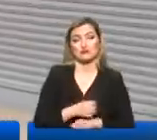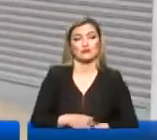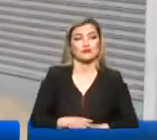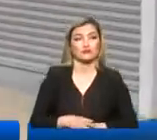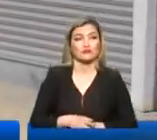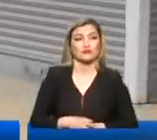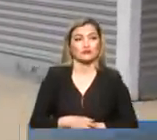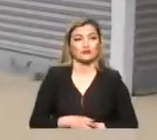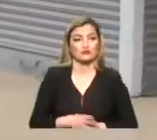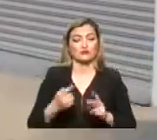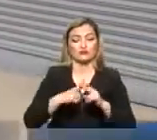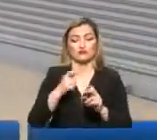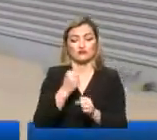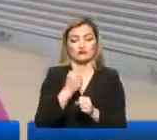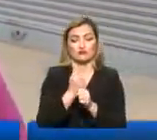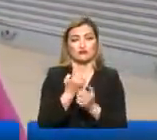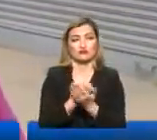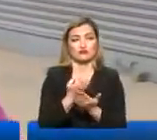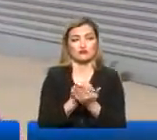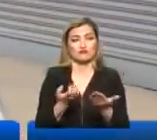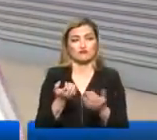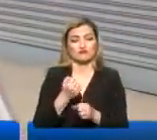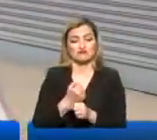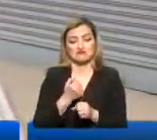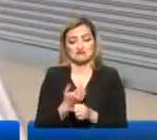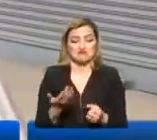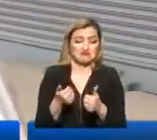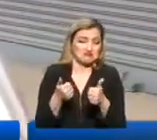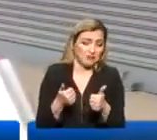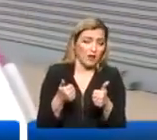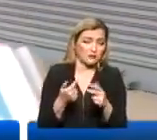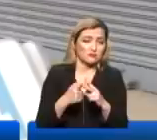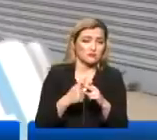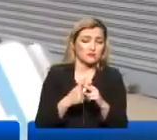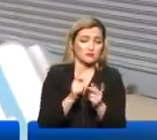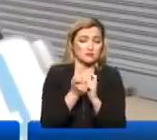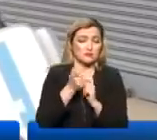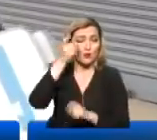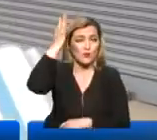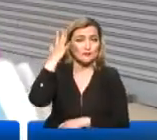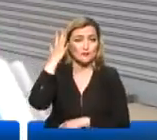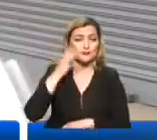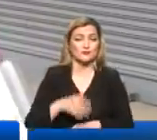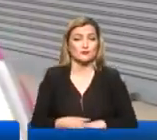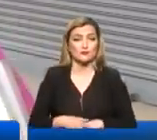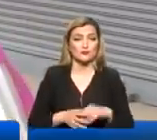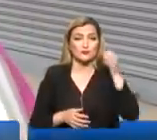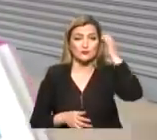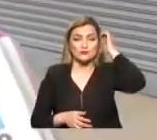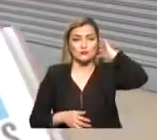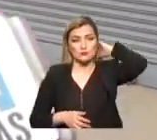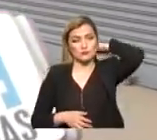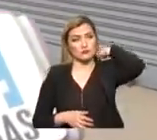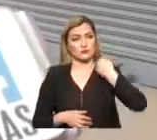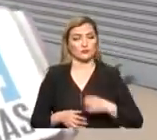país. Ya es hora de que empecemos a reactivar la economía, a trabajar, y está bien que ya empecemos con el semáforo amarillo para